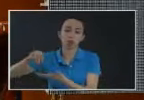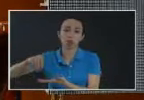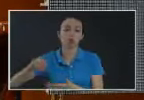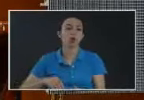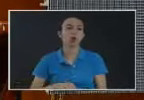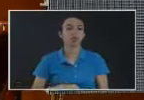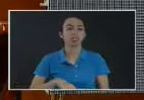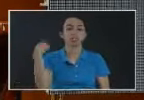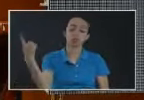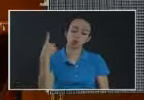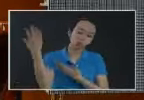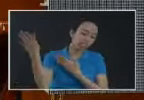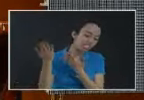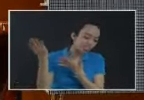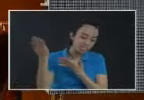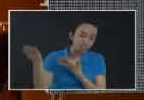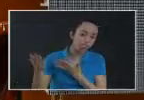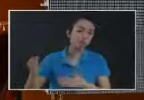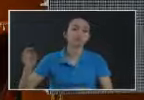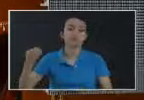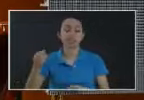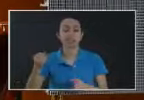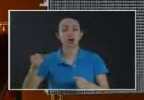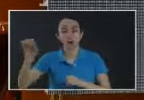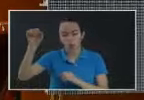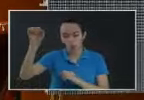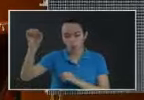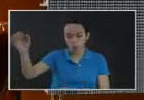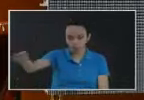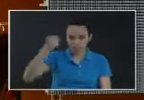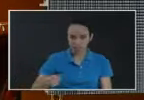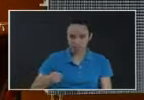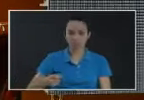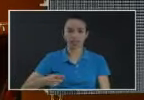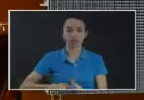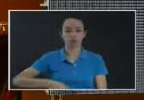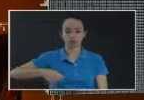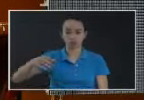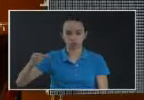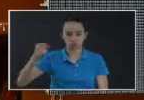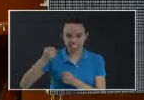su servicio, al cual lo obligaban con rigor.